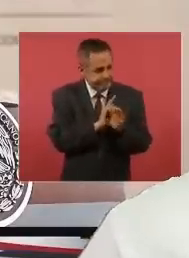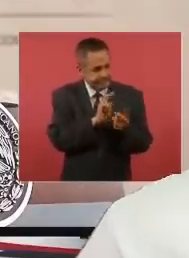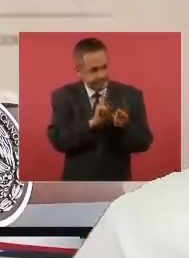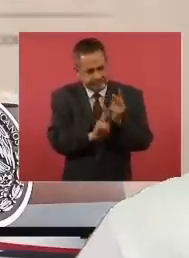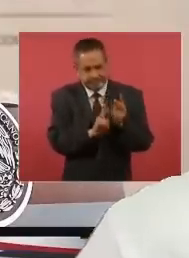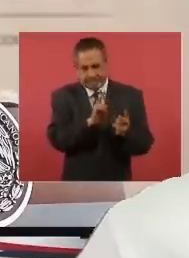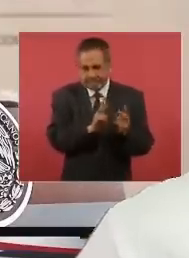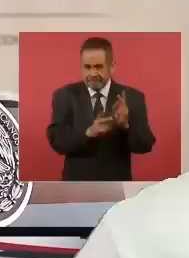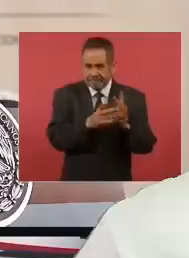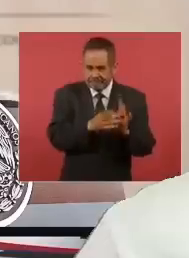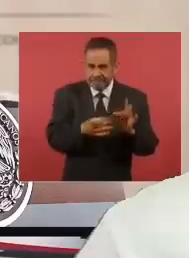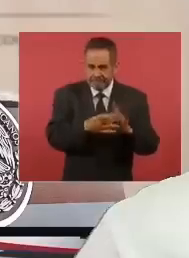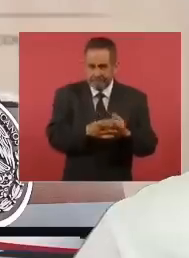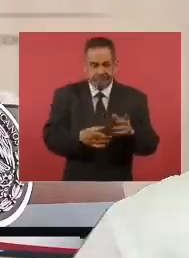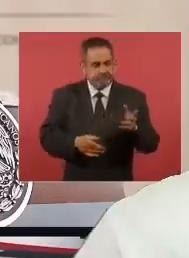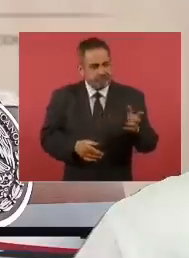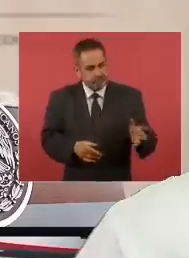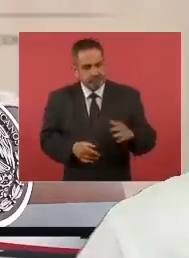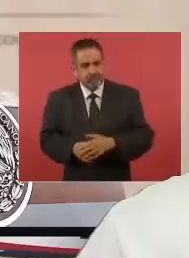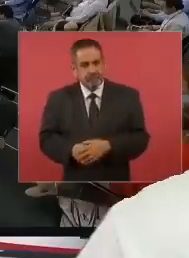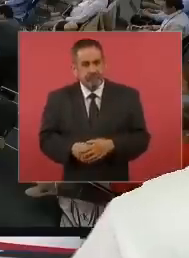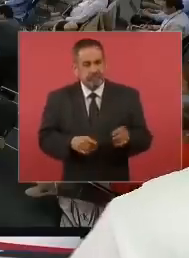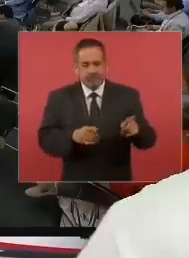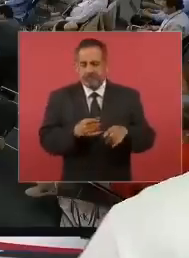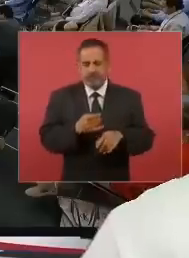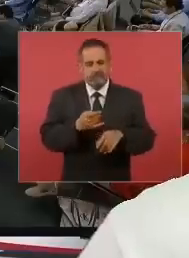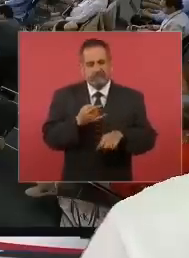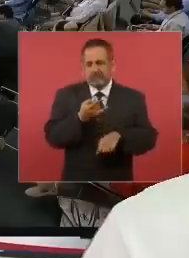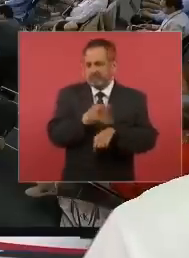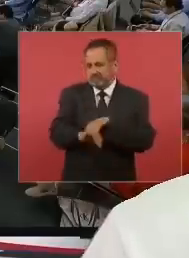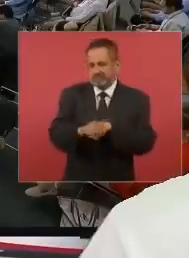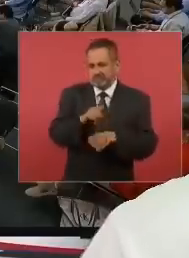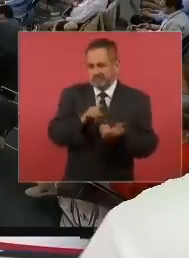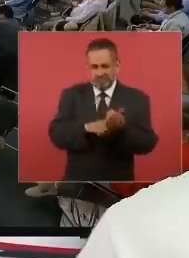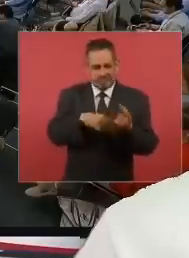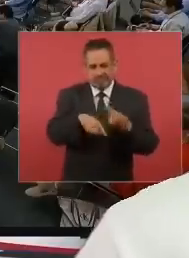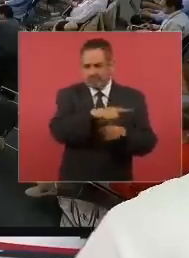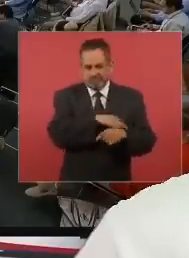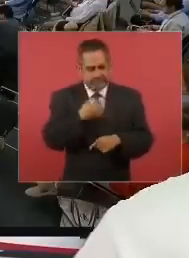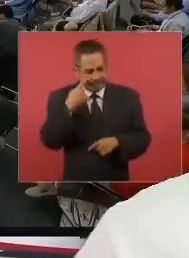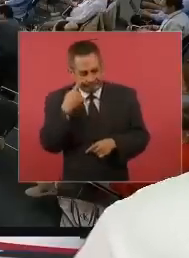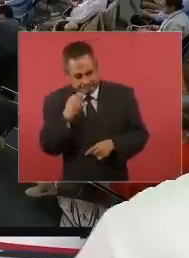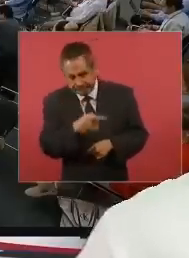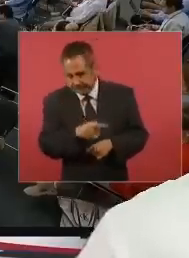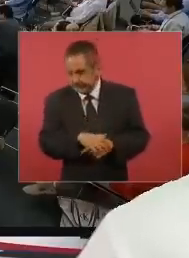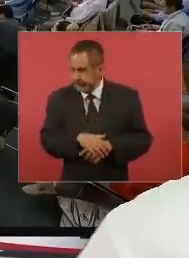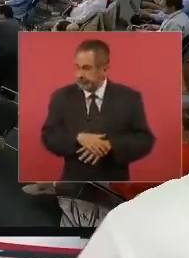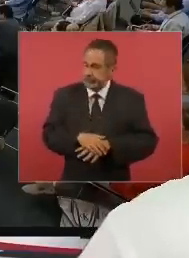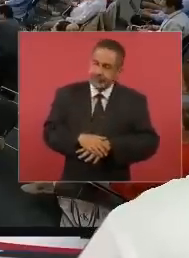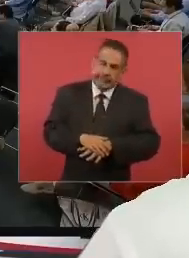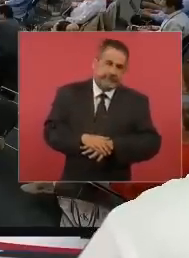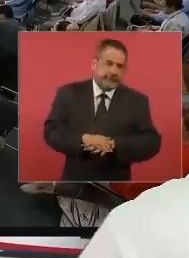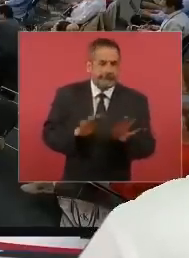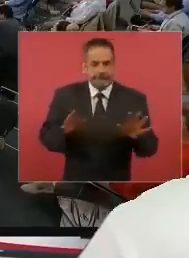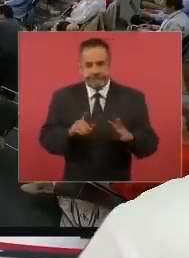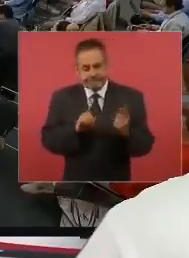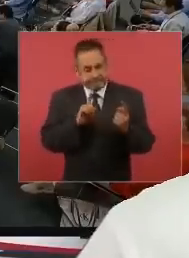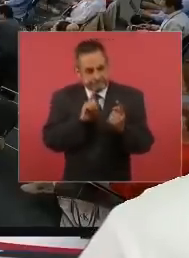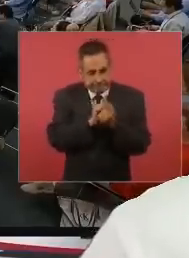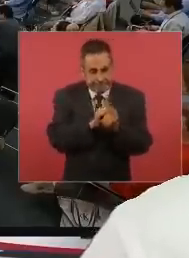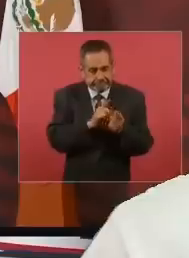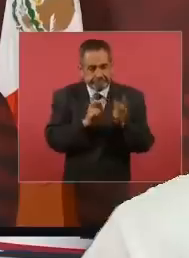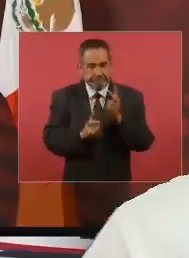guardia nacional en la secretaría de la defensa nacional acusando a dos de ellos de hipócritas por no haber aceptado sus argumentos